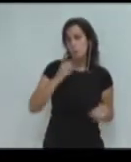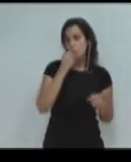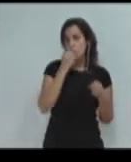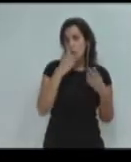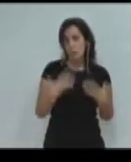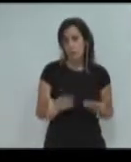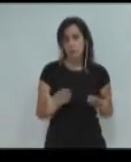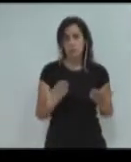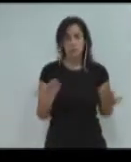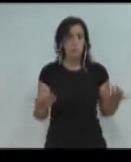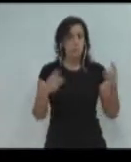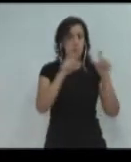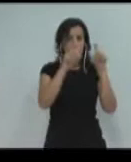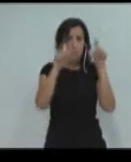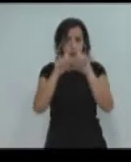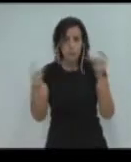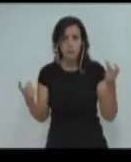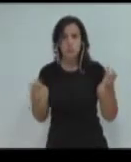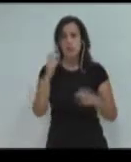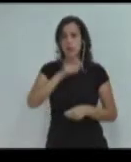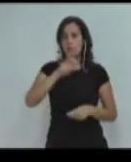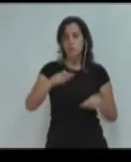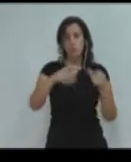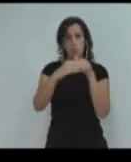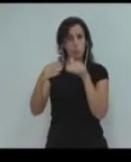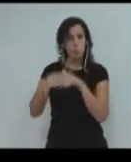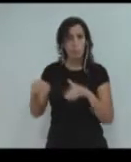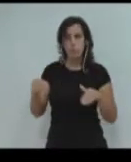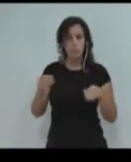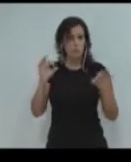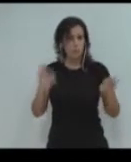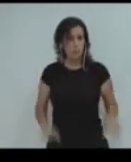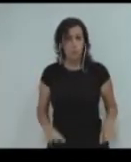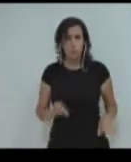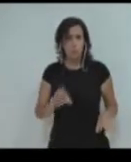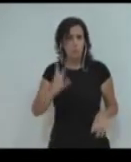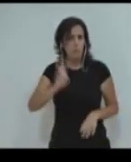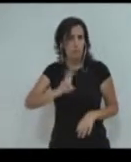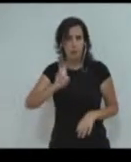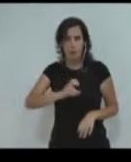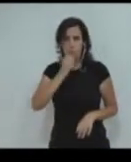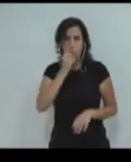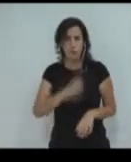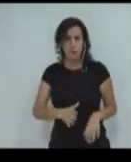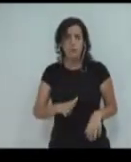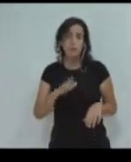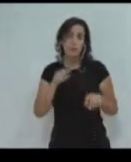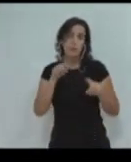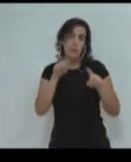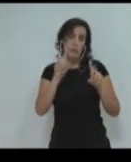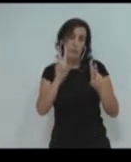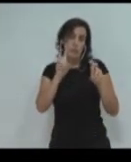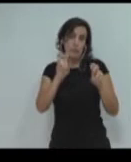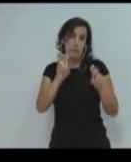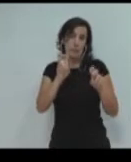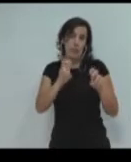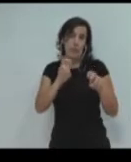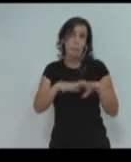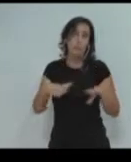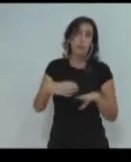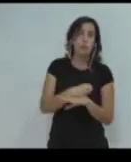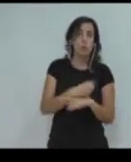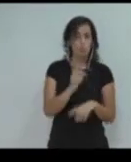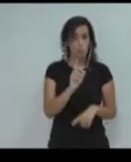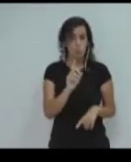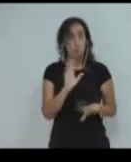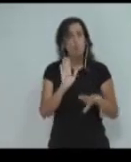a empresas, a usuarios, que nos va a venir genial a la hora de, en este caso, nos sirve para todo, pero en este